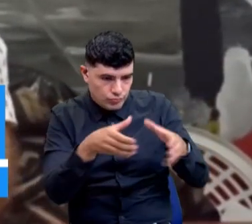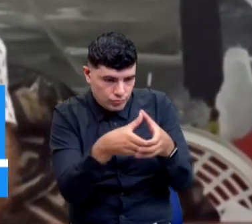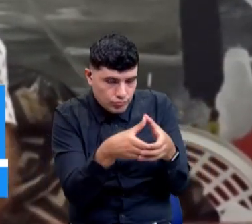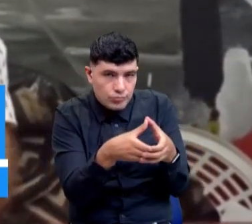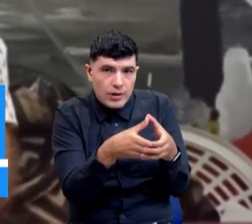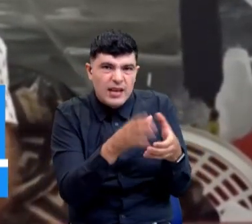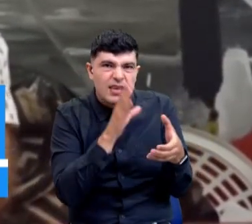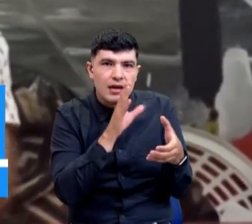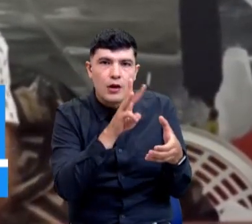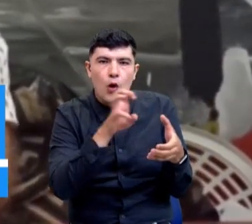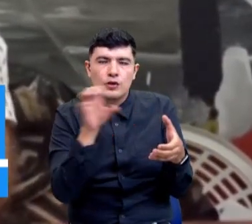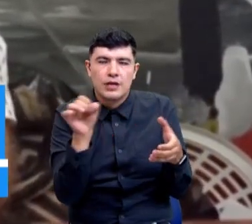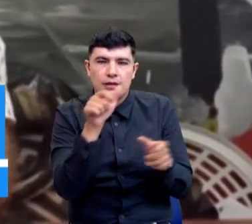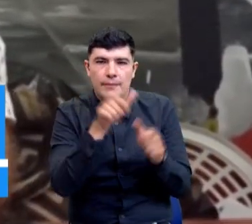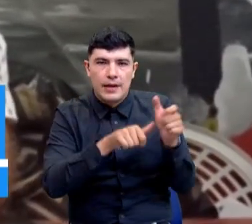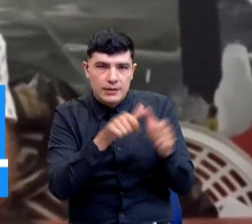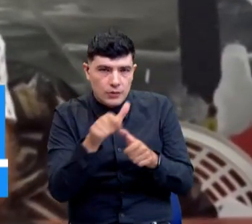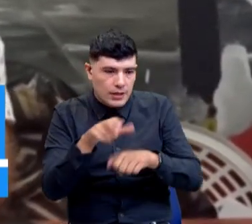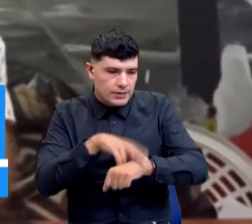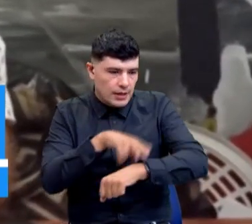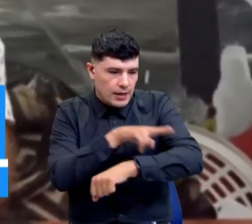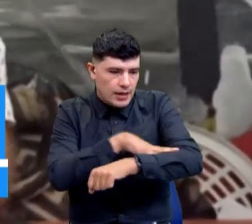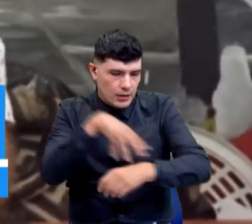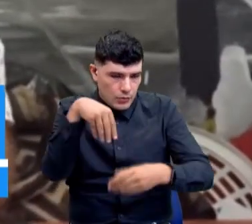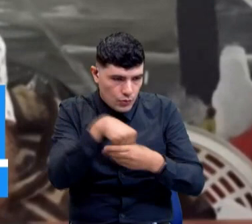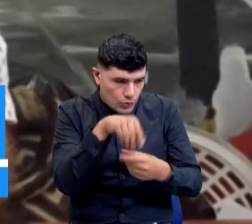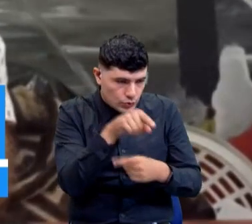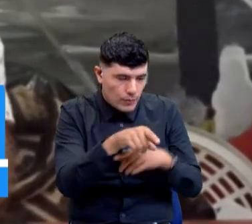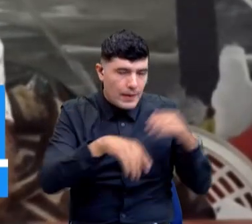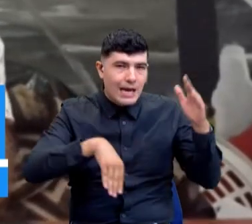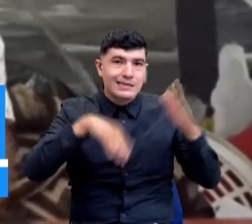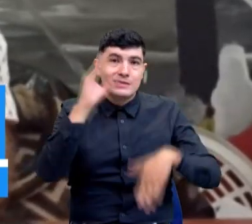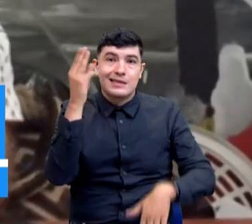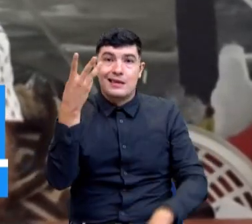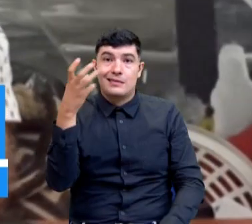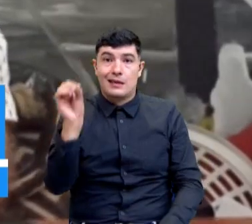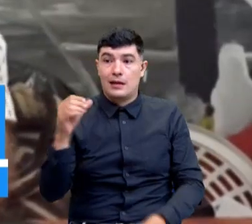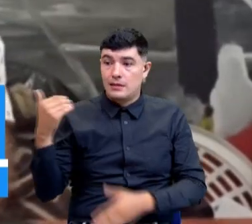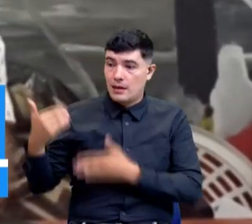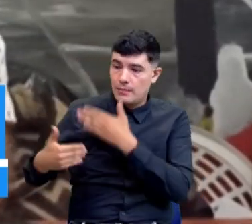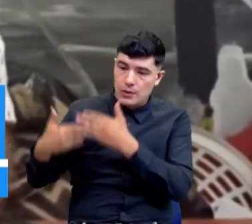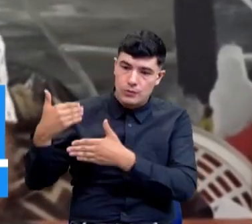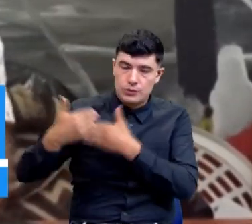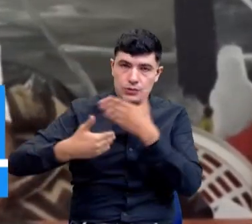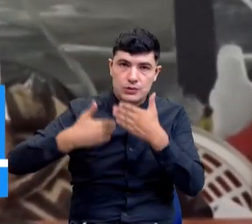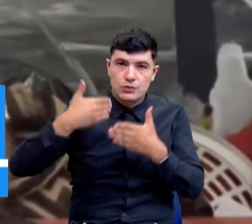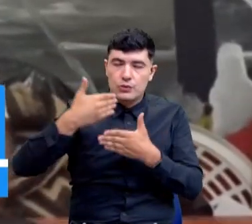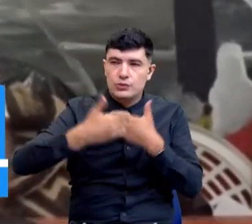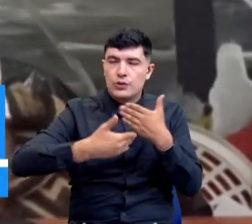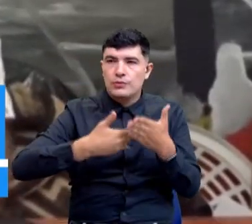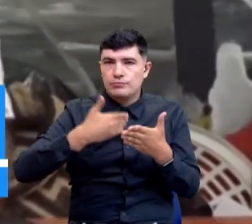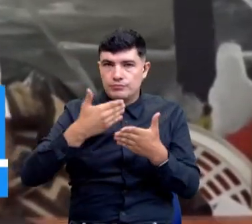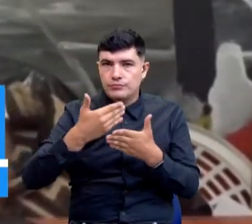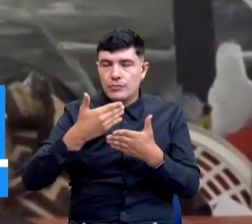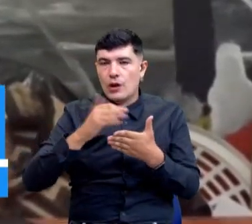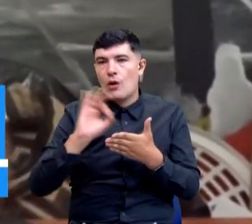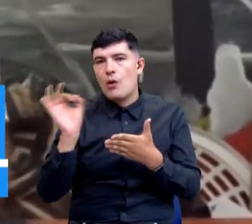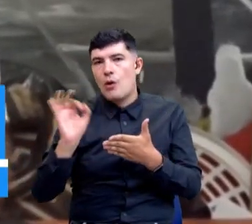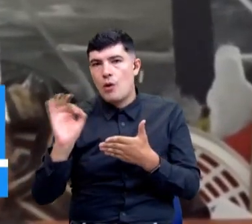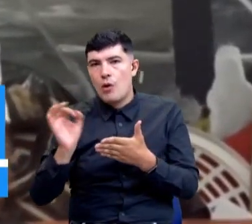80 personas delegadas de más de 30 procesos y